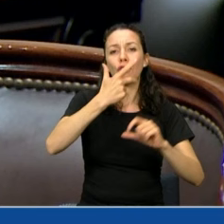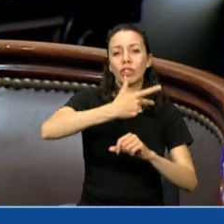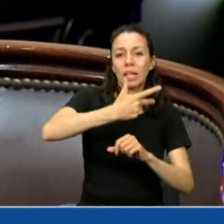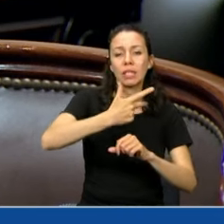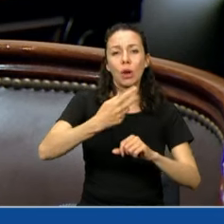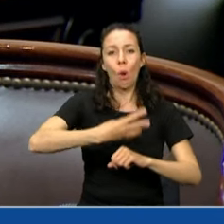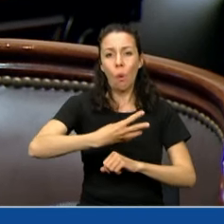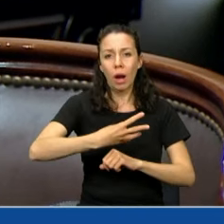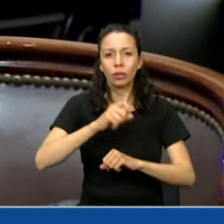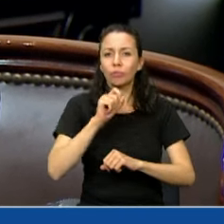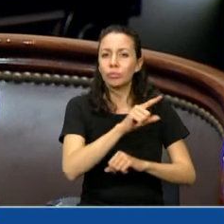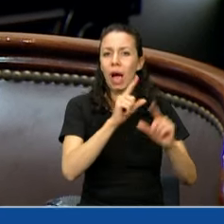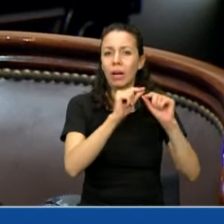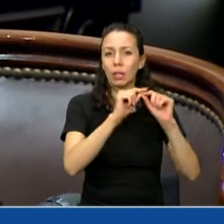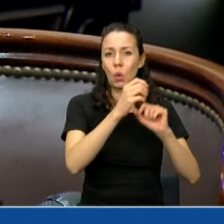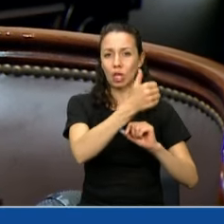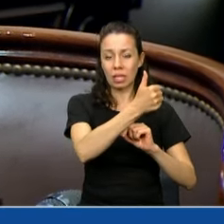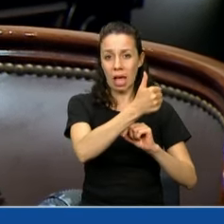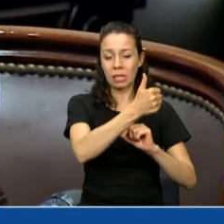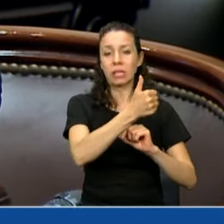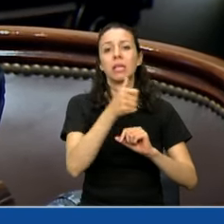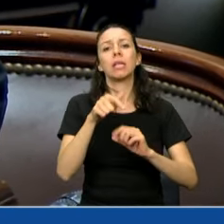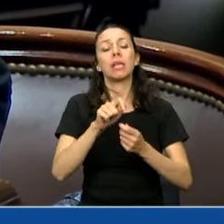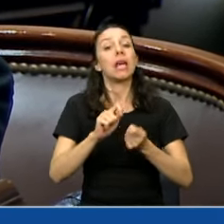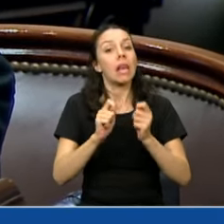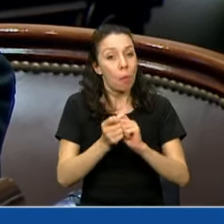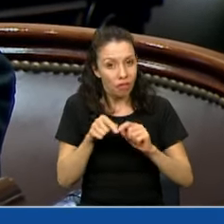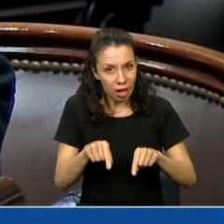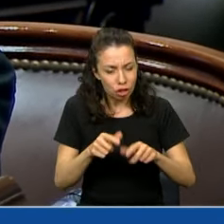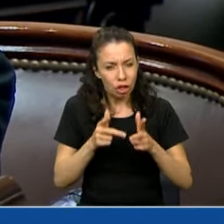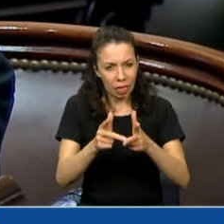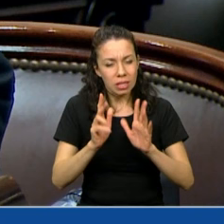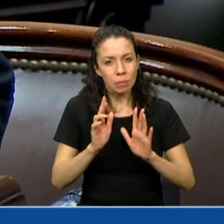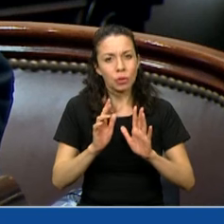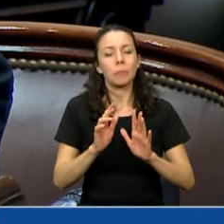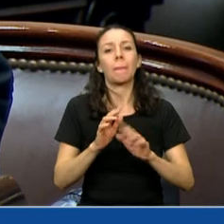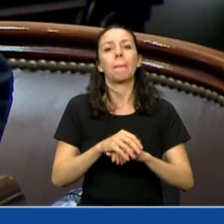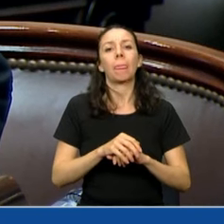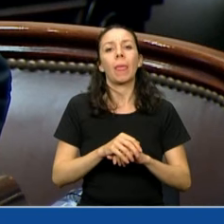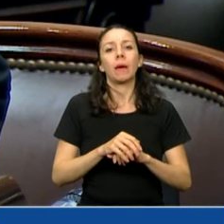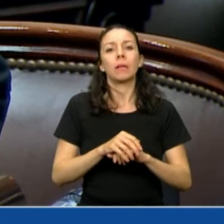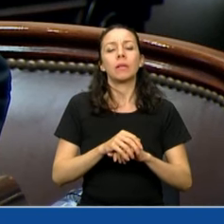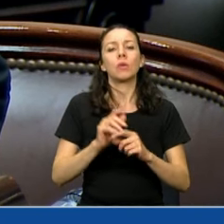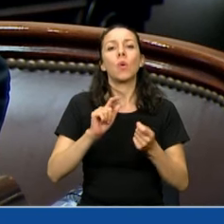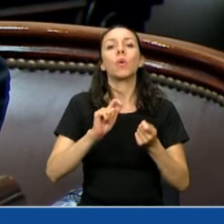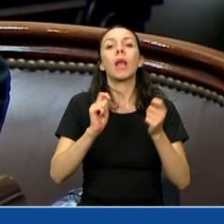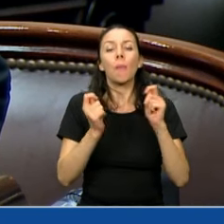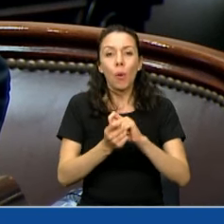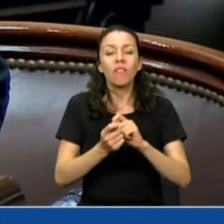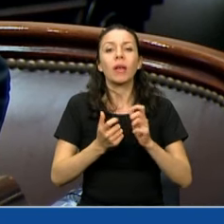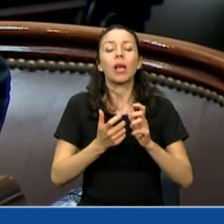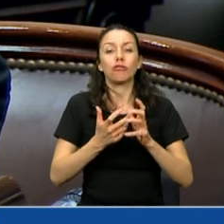cuarto del artículo 6 y esta es la modificación ni una modificación significativa en los